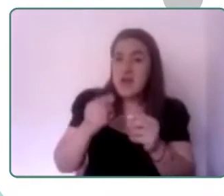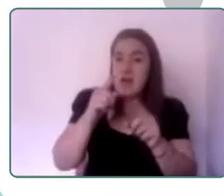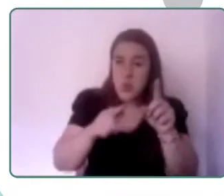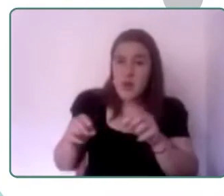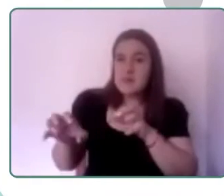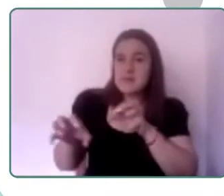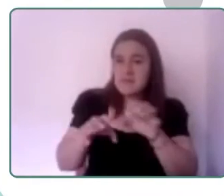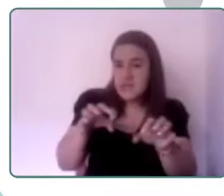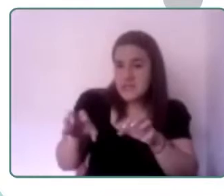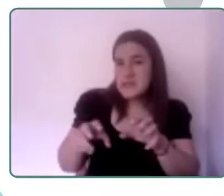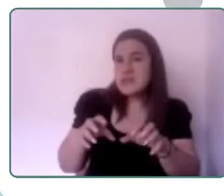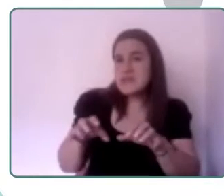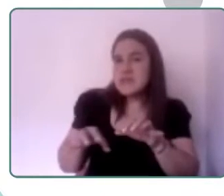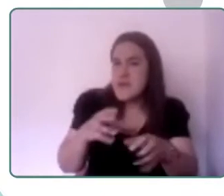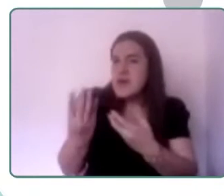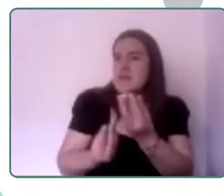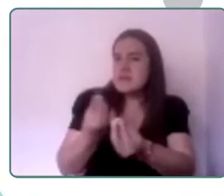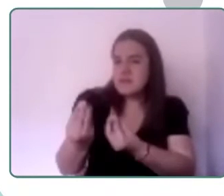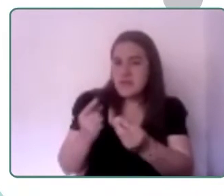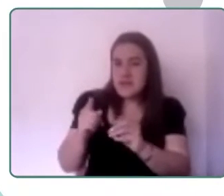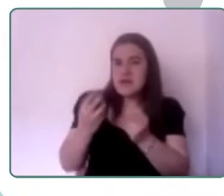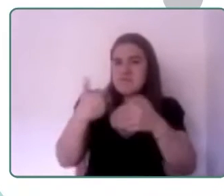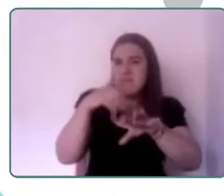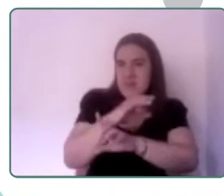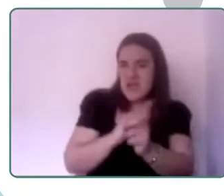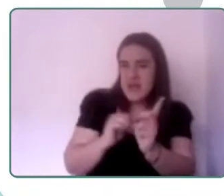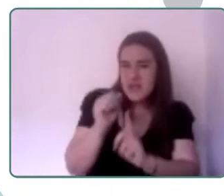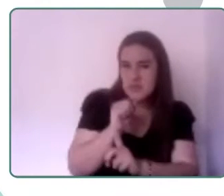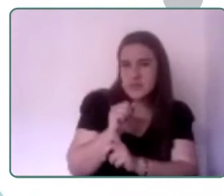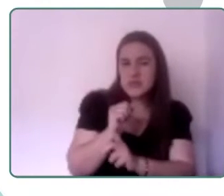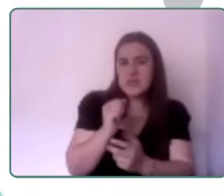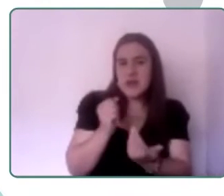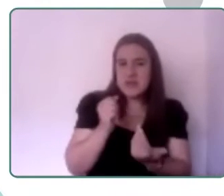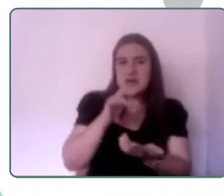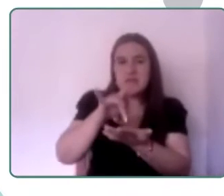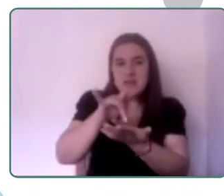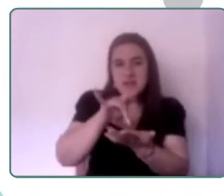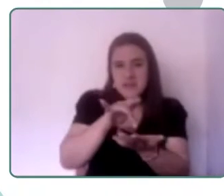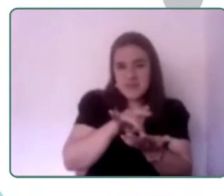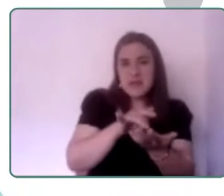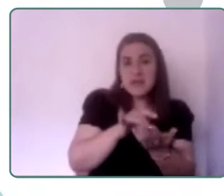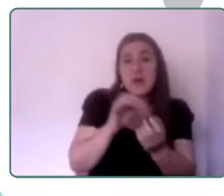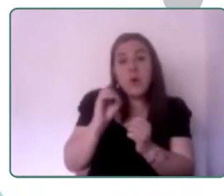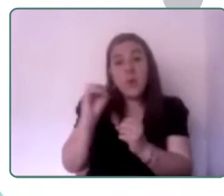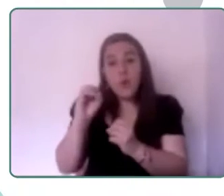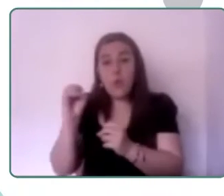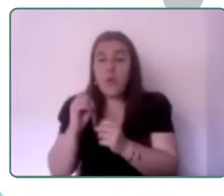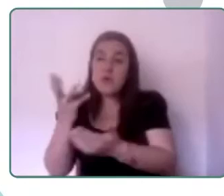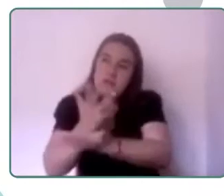en redes sociales, en forma permanente y en forma presencial en los espacios de interacción